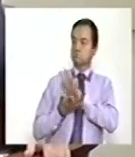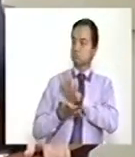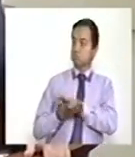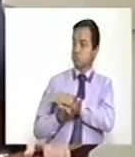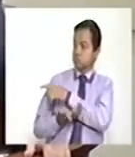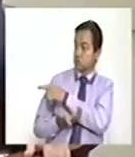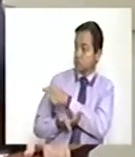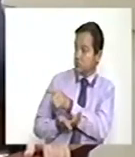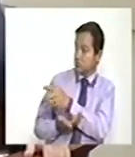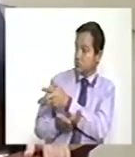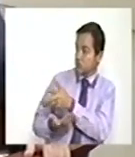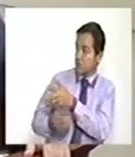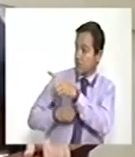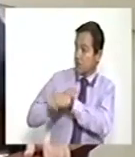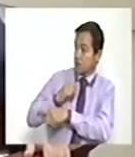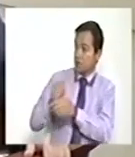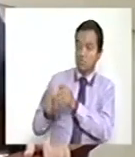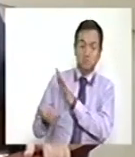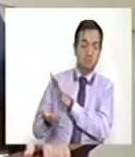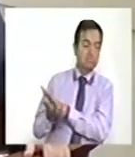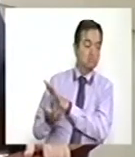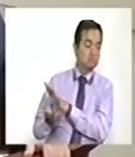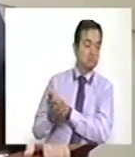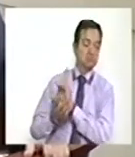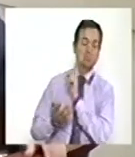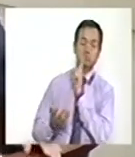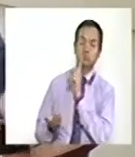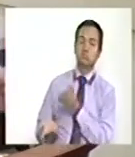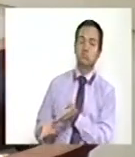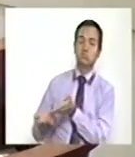aforados en dichos procesos.